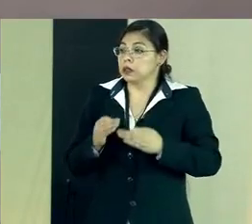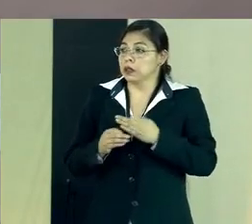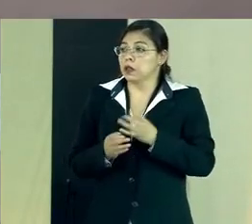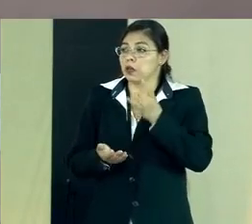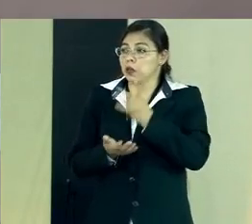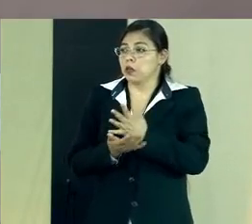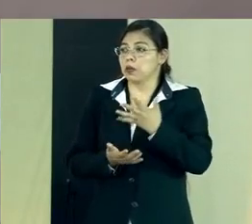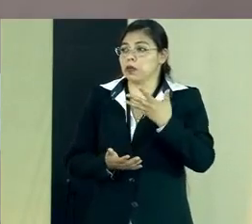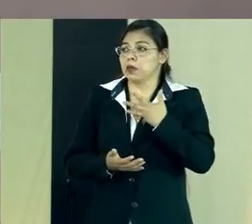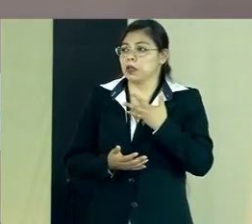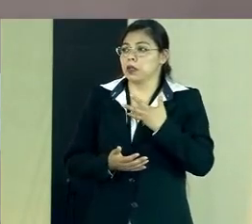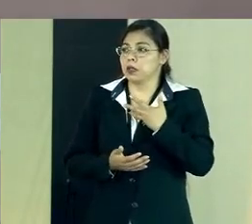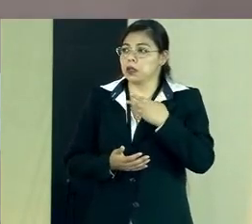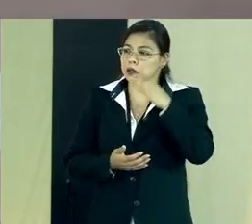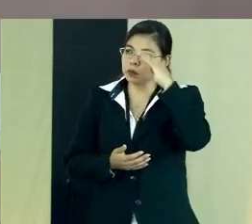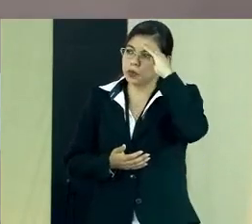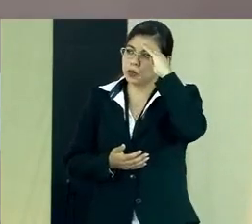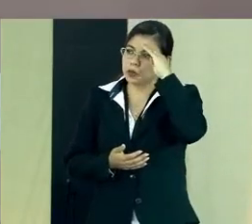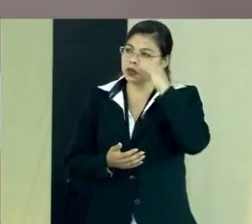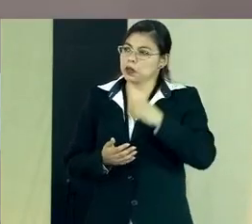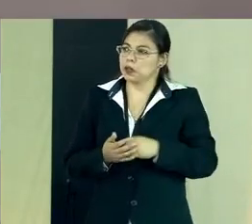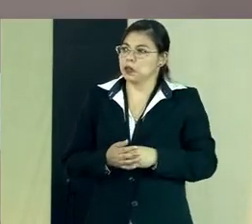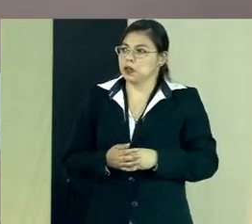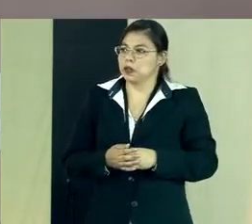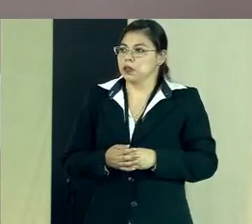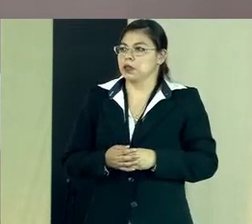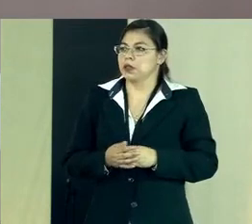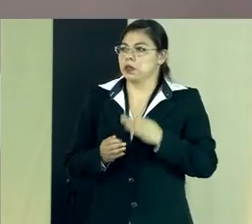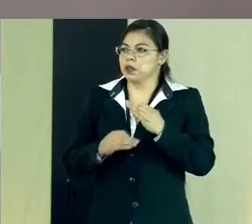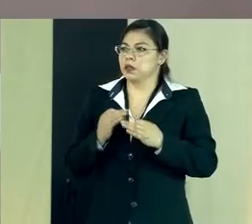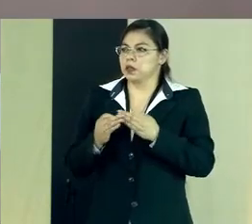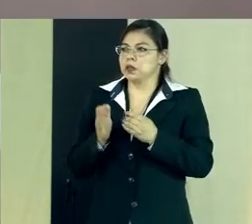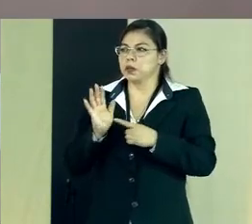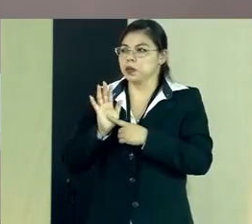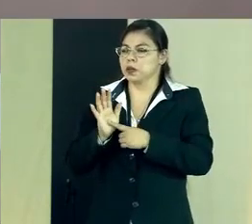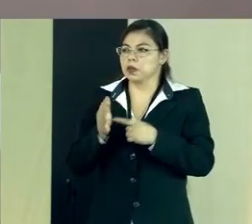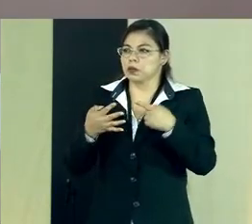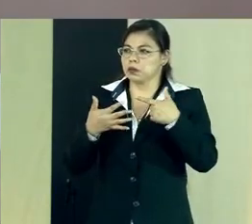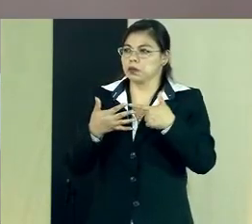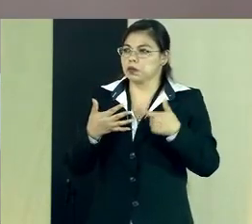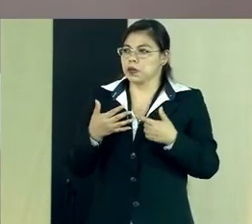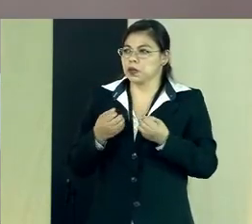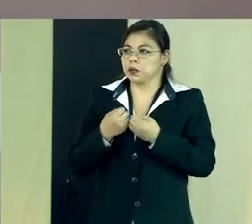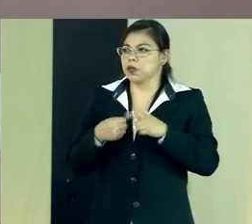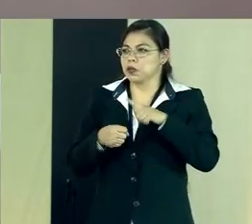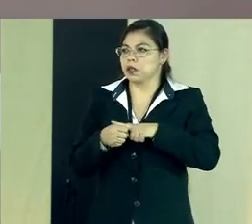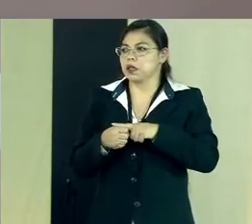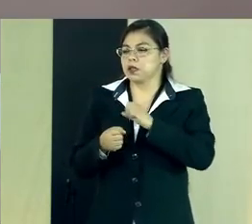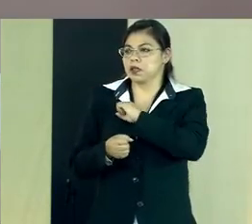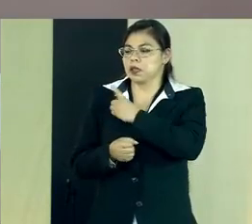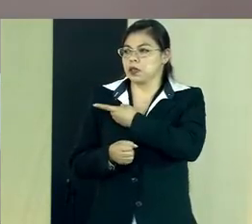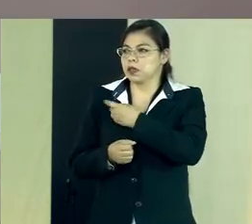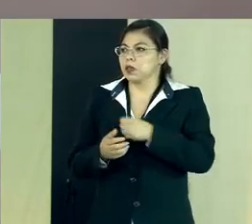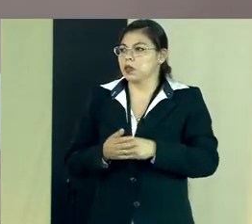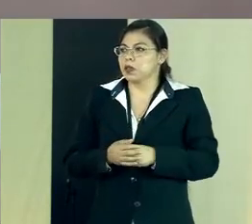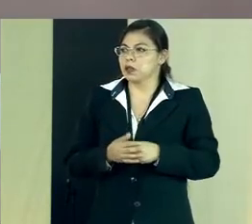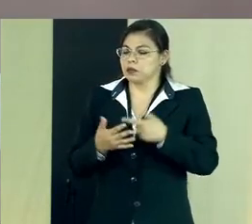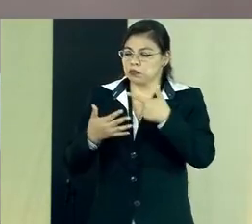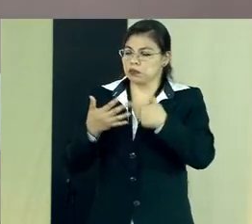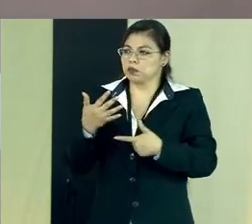consideran los determinantes sociales de la salud hay varios los